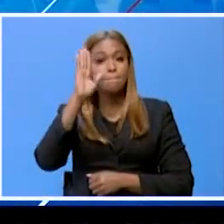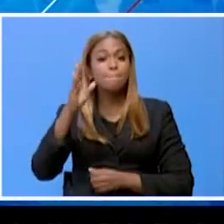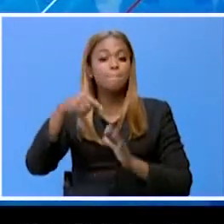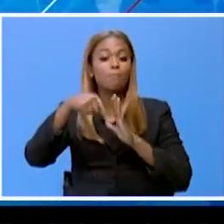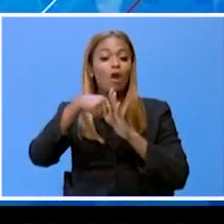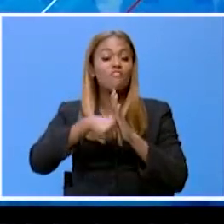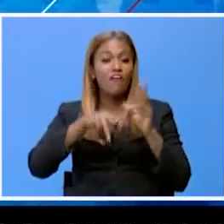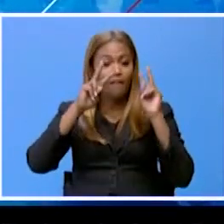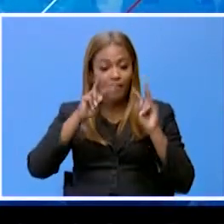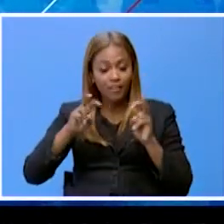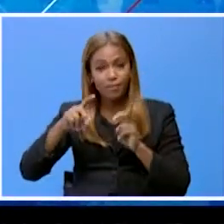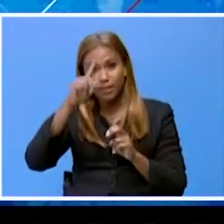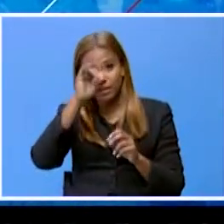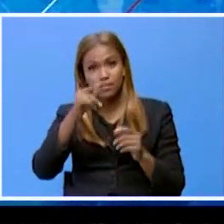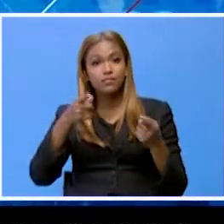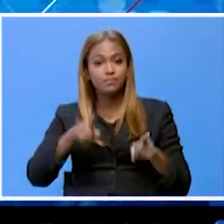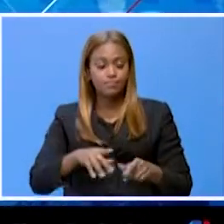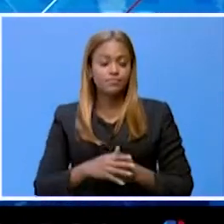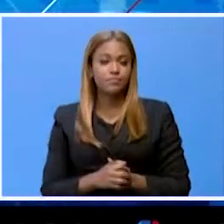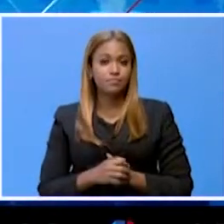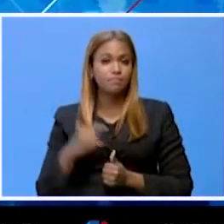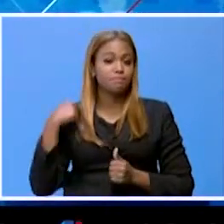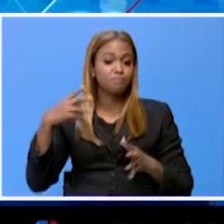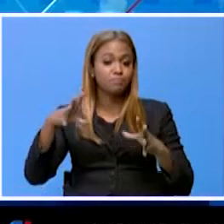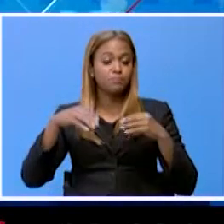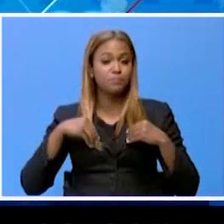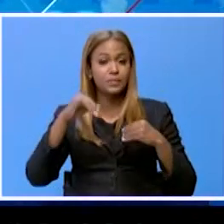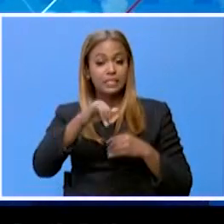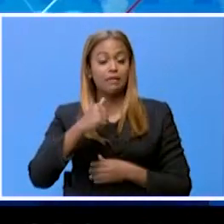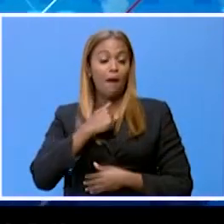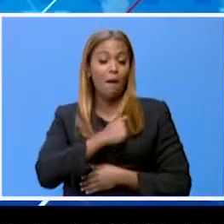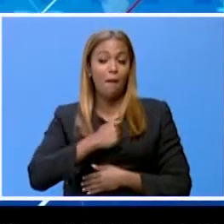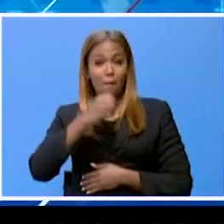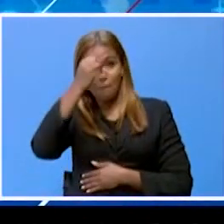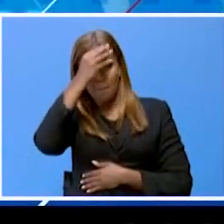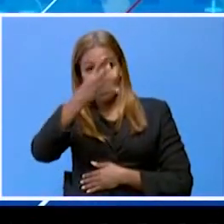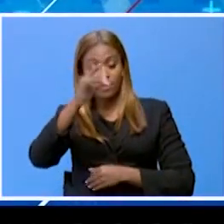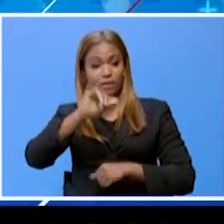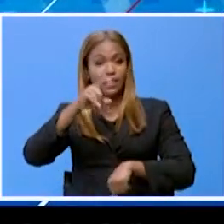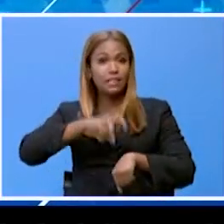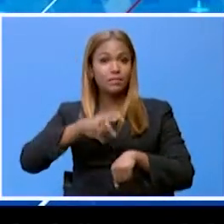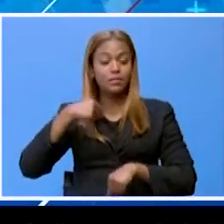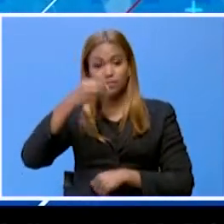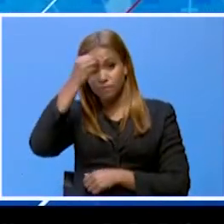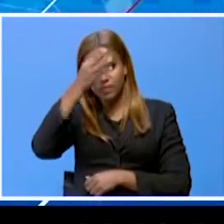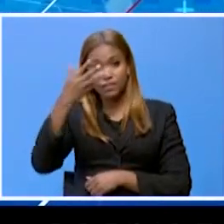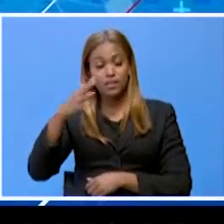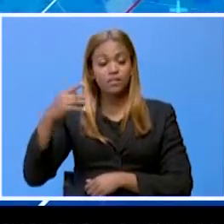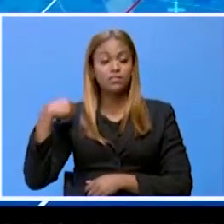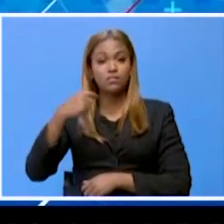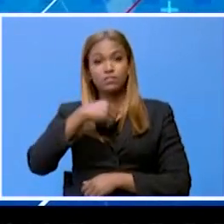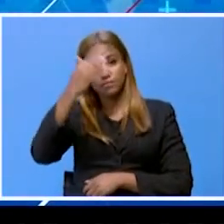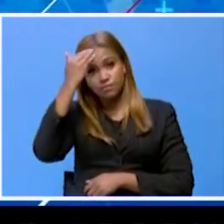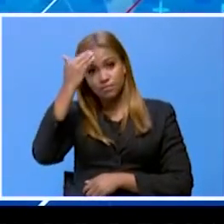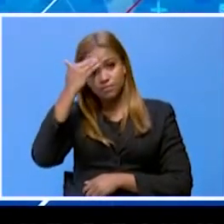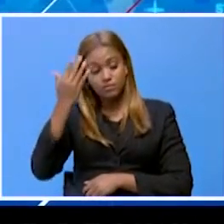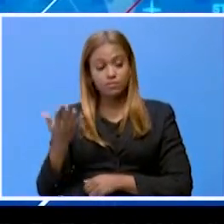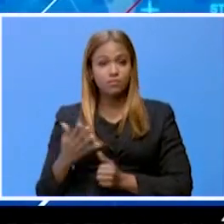profunda investigación sobre el hecho. Aceptamos esas disculpas al tiempo que decimos que sabemos